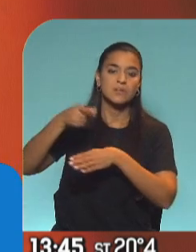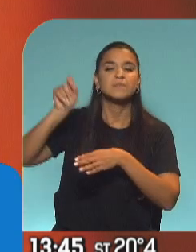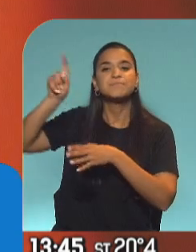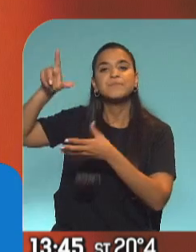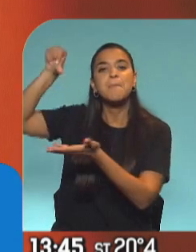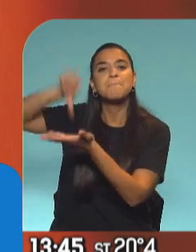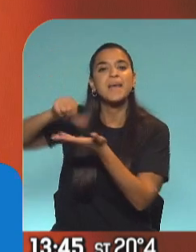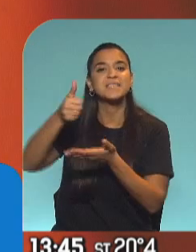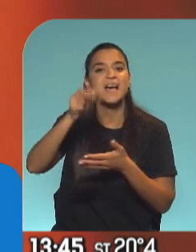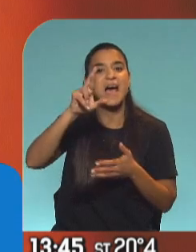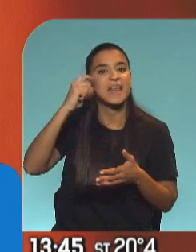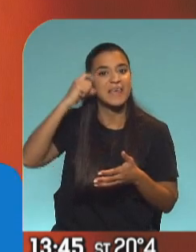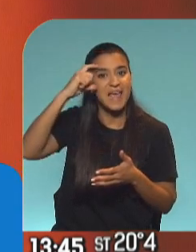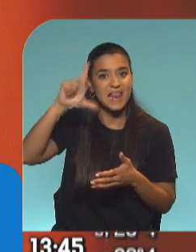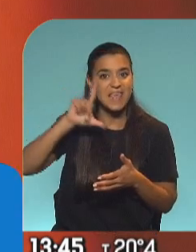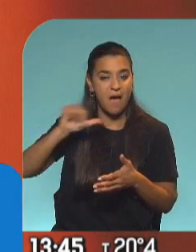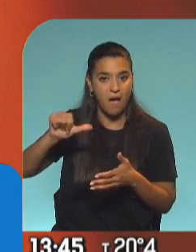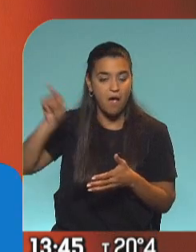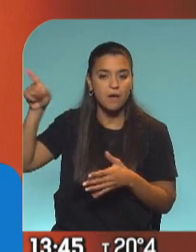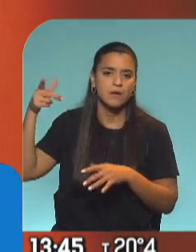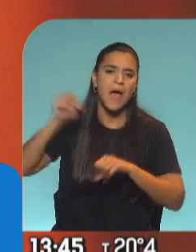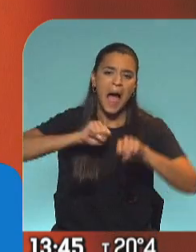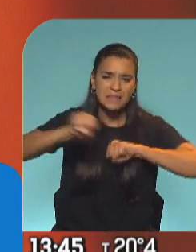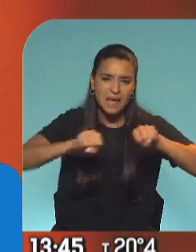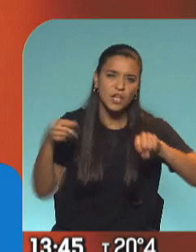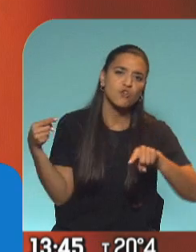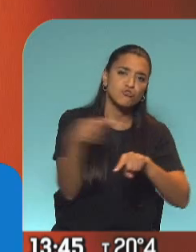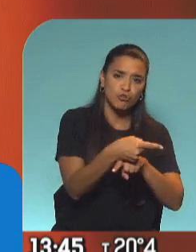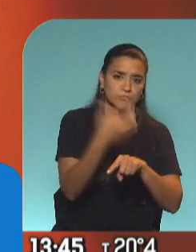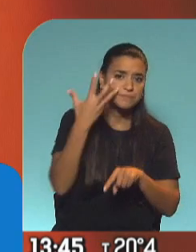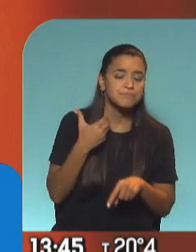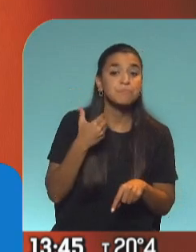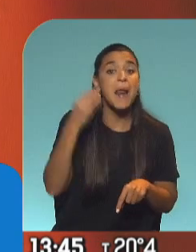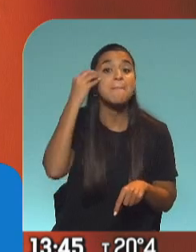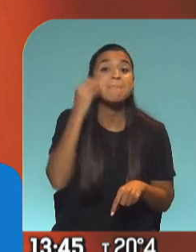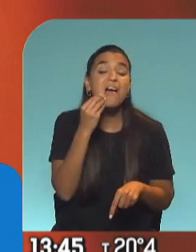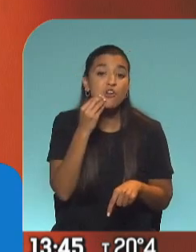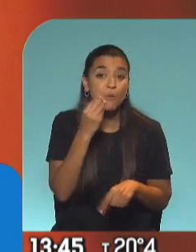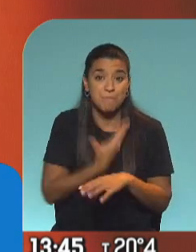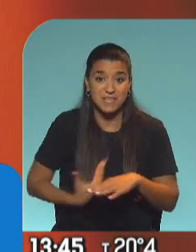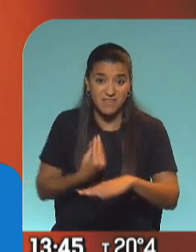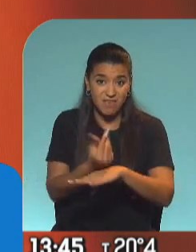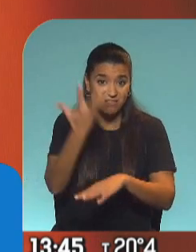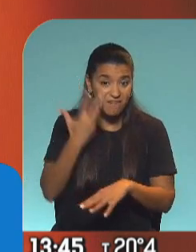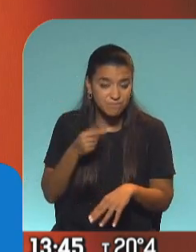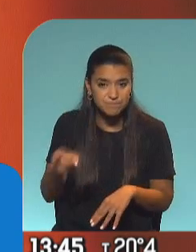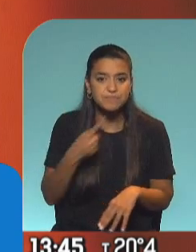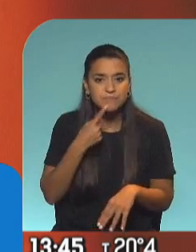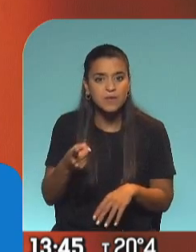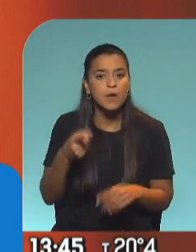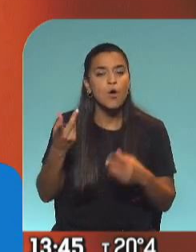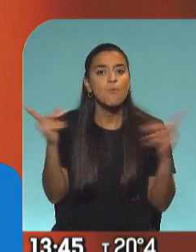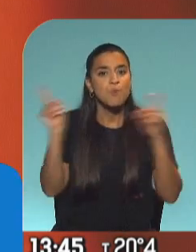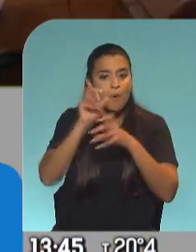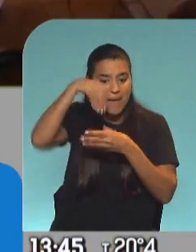Argelia que provocaron ataques y para Macron es un problema que evidentemente también se le cruza con problemas internos, ¿no?